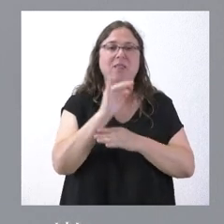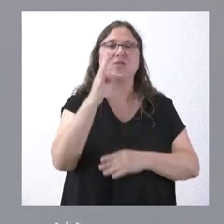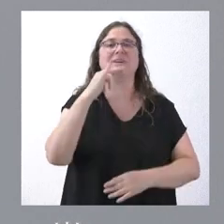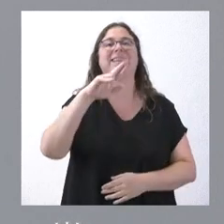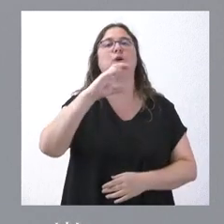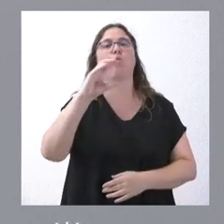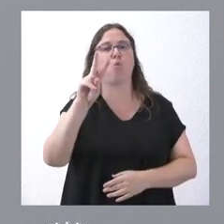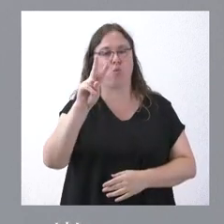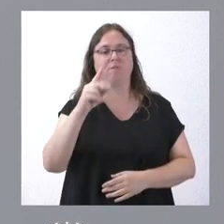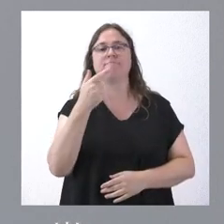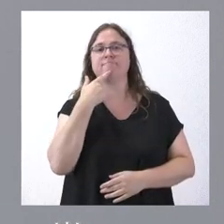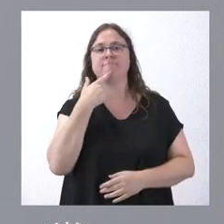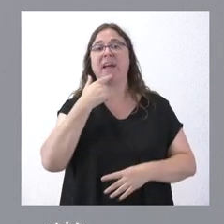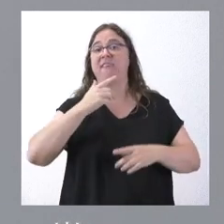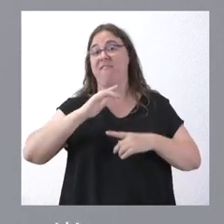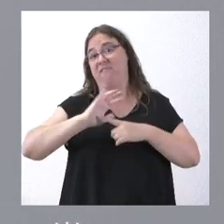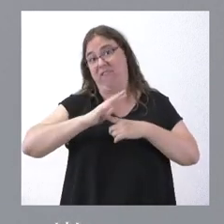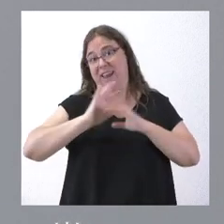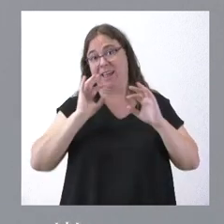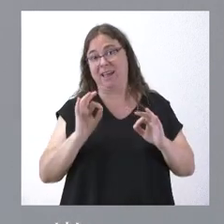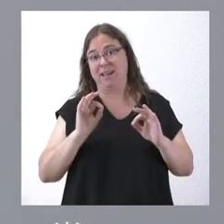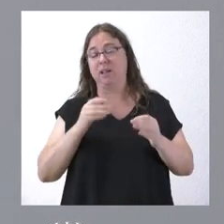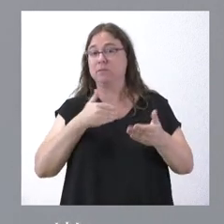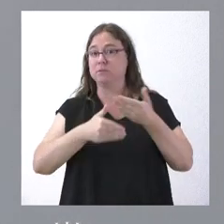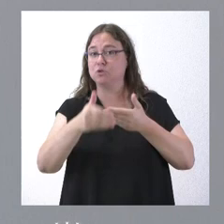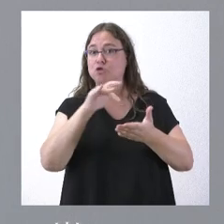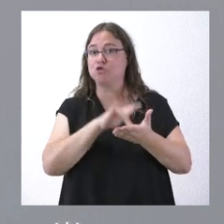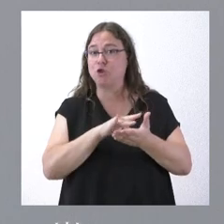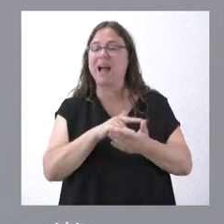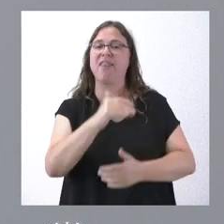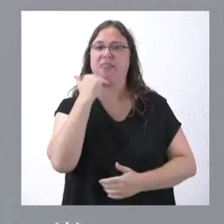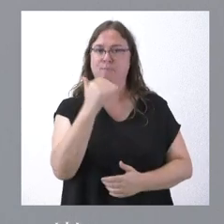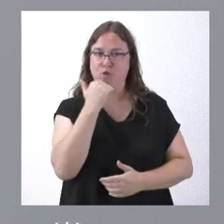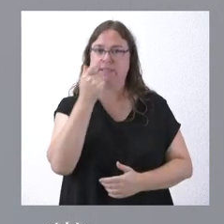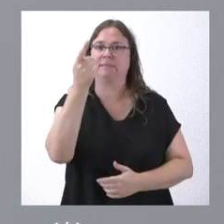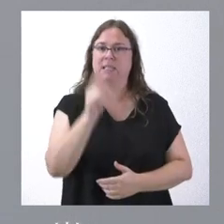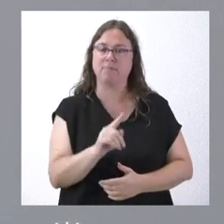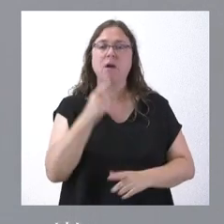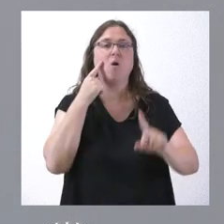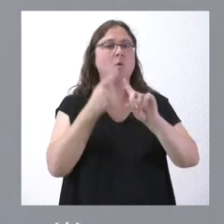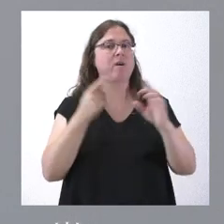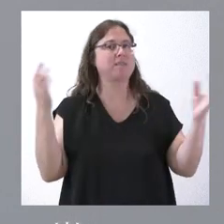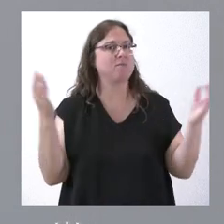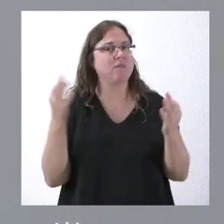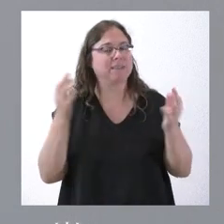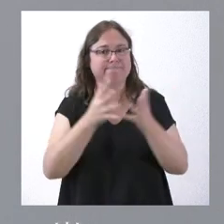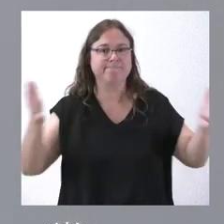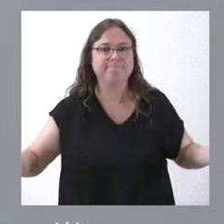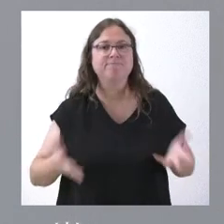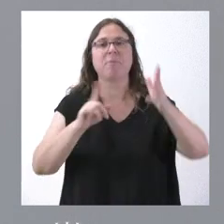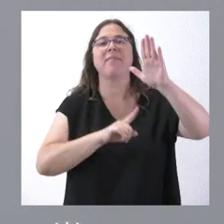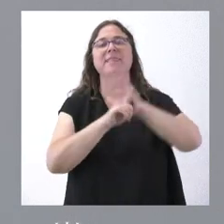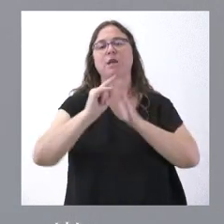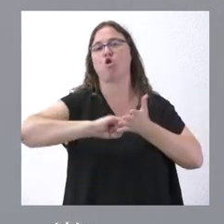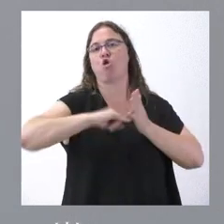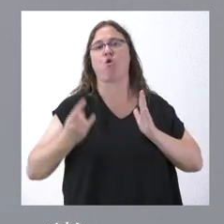una feria que se celebrará también en Zamora y que tiene como objetivo principal fomentar el desarrollo de la innovación